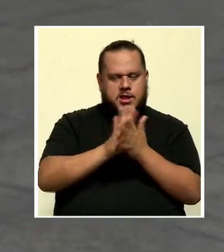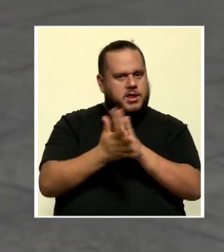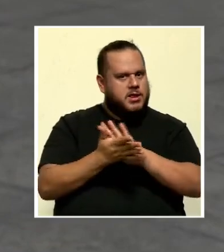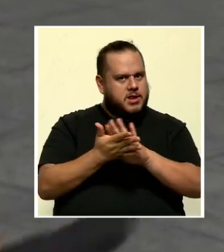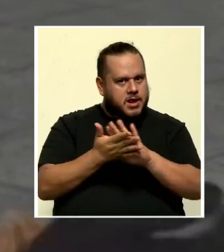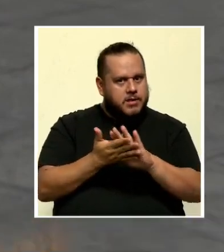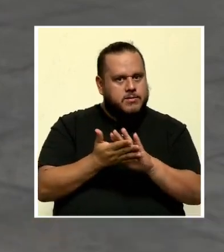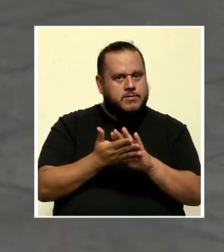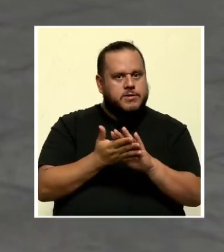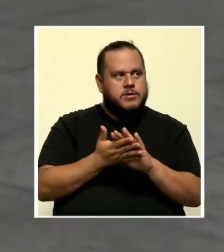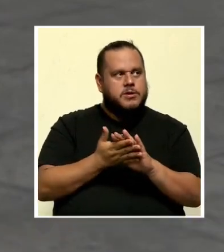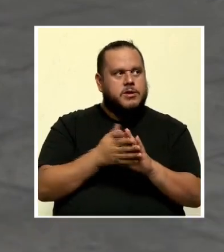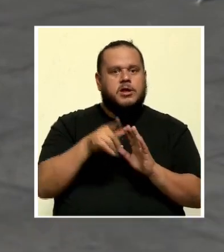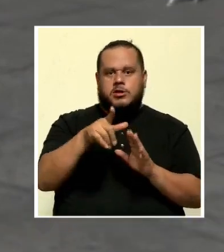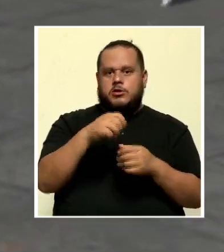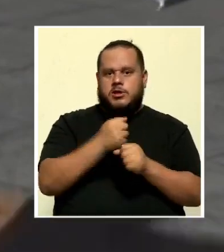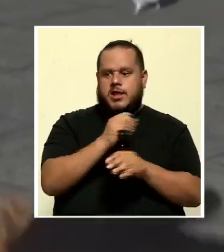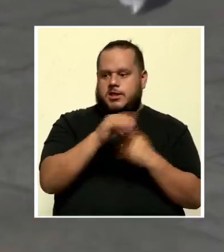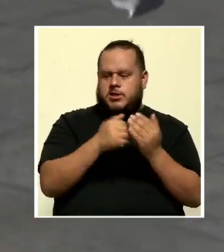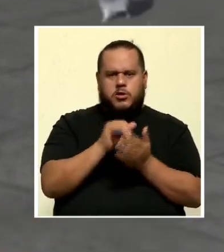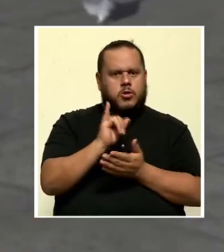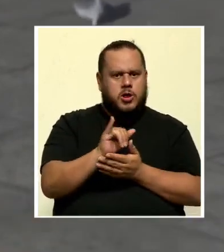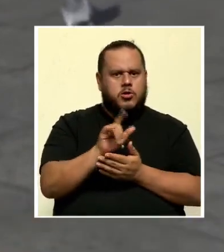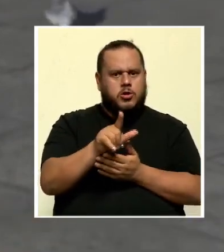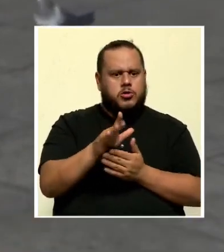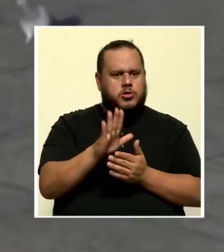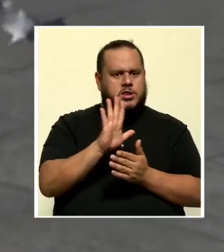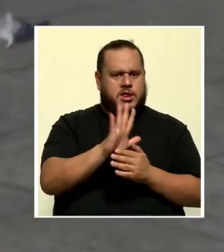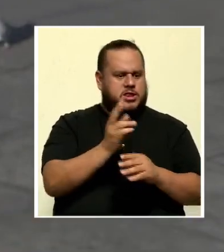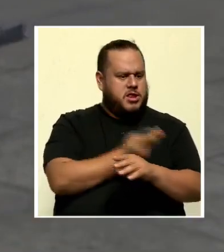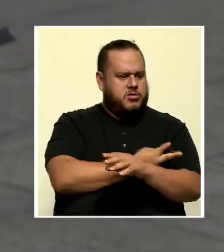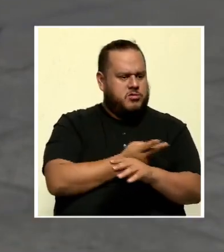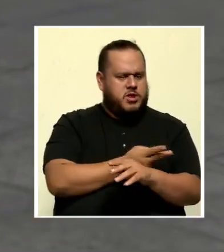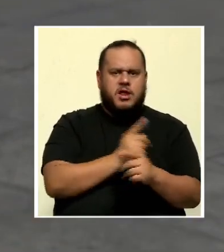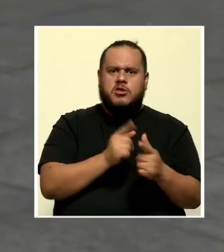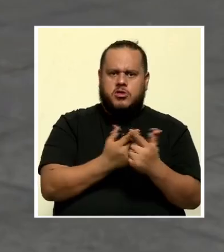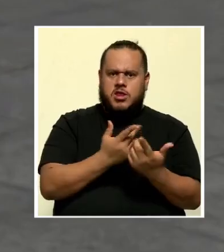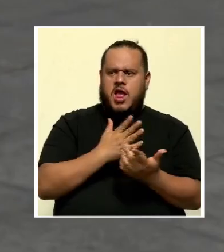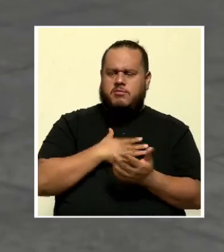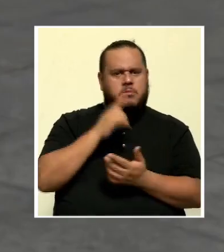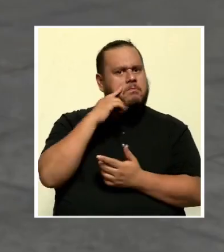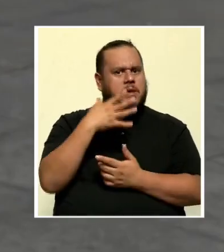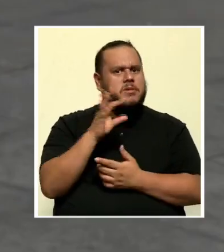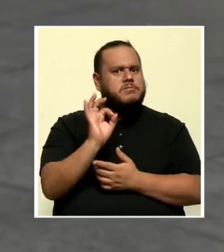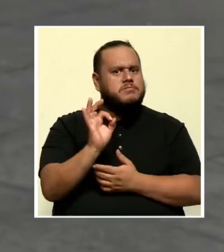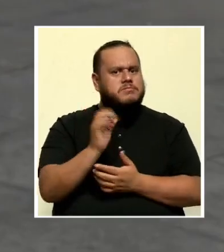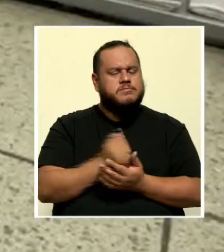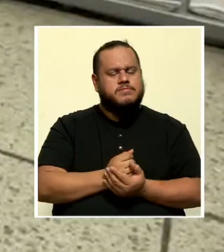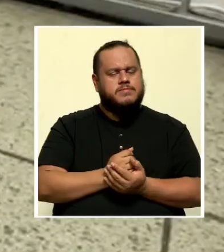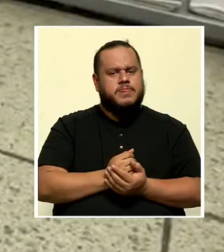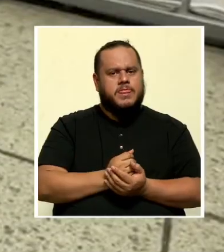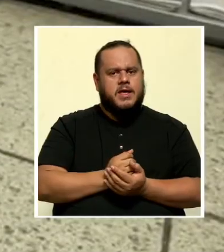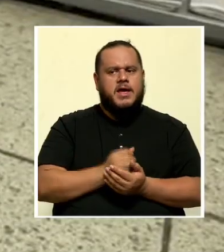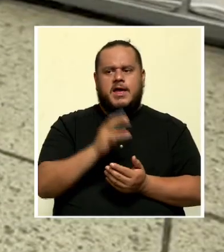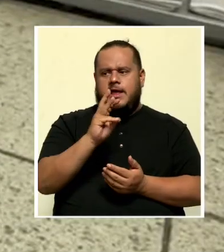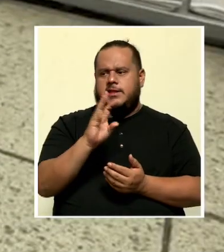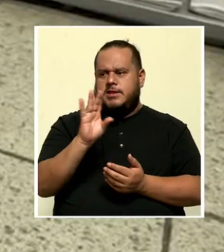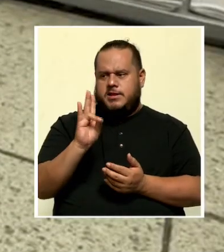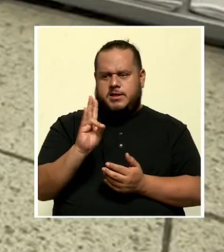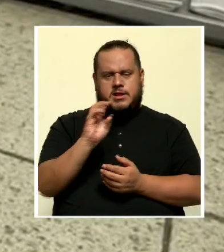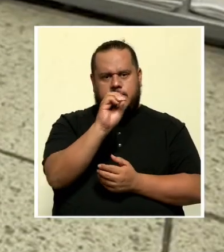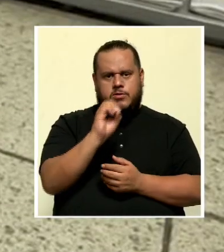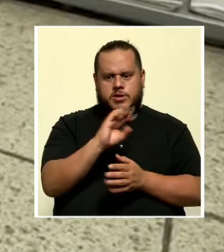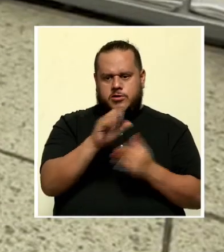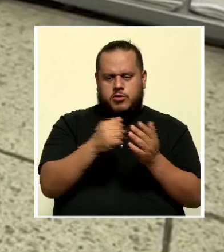manos, si haces todo eso y estás en tu jardín, entonces me parece bien. El 67% de